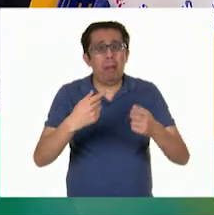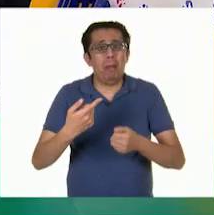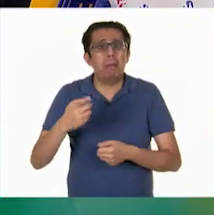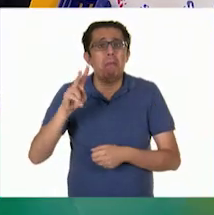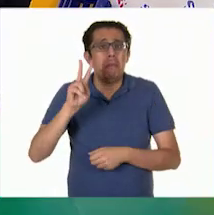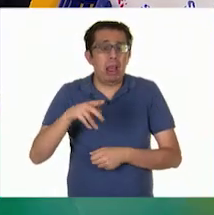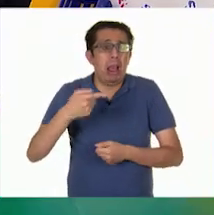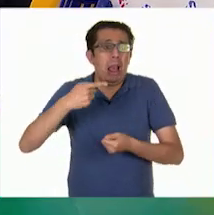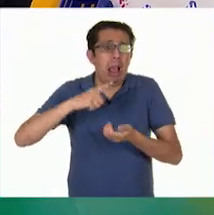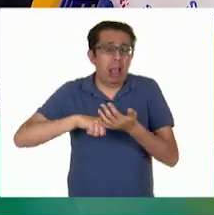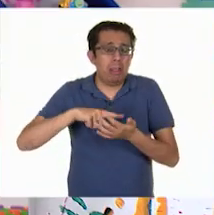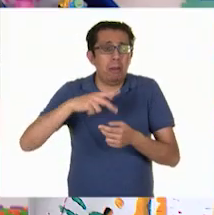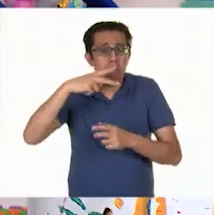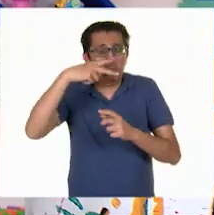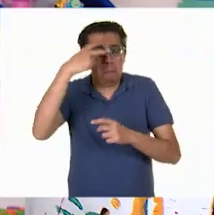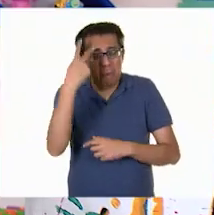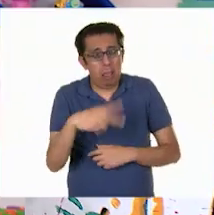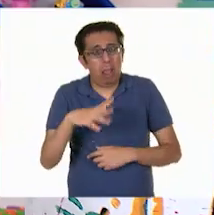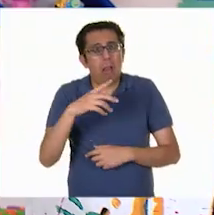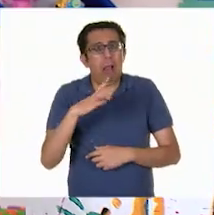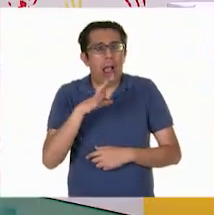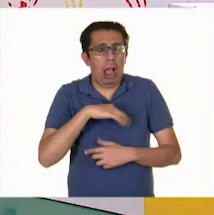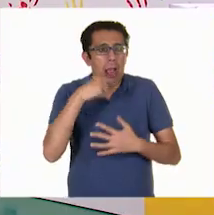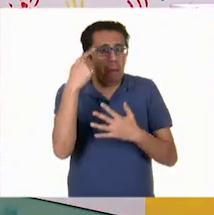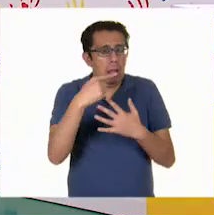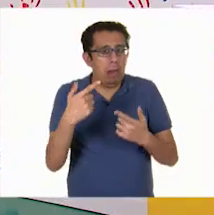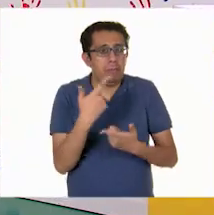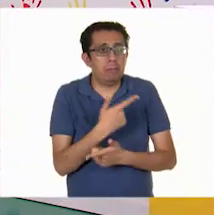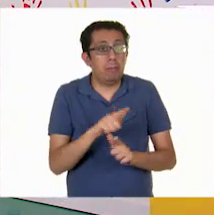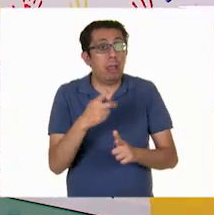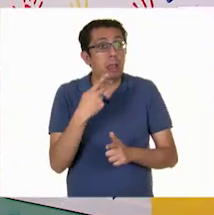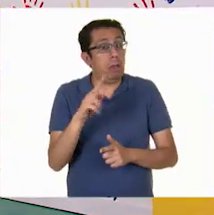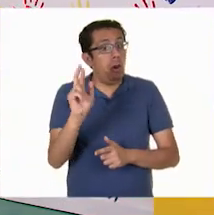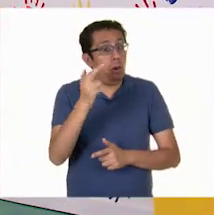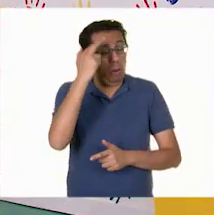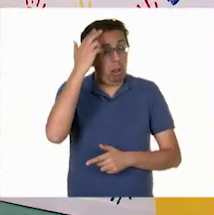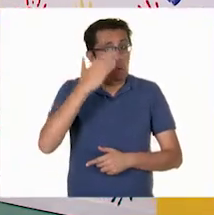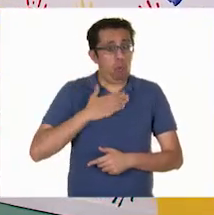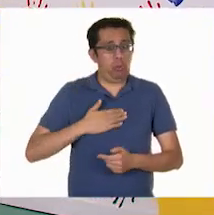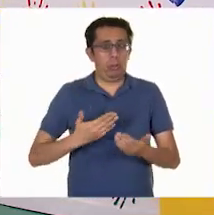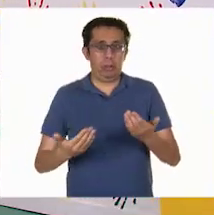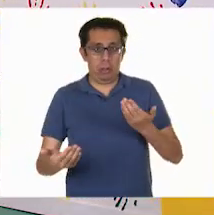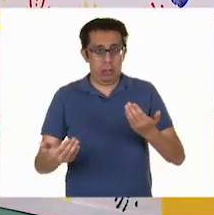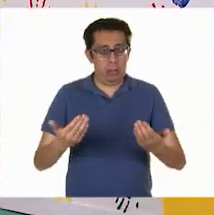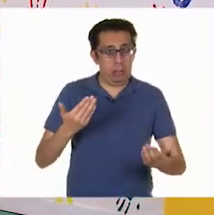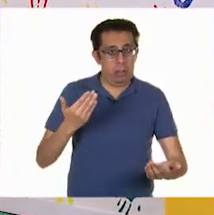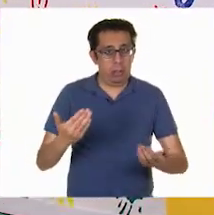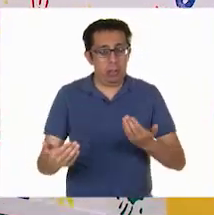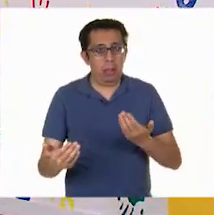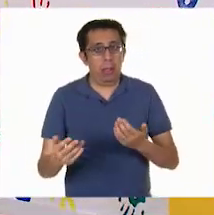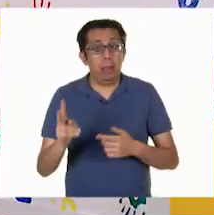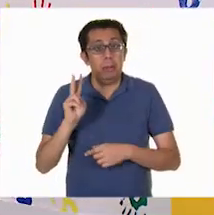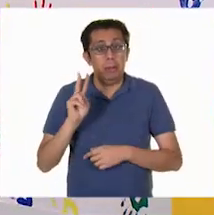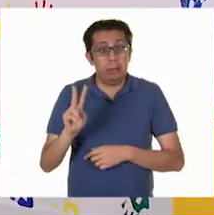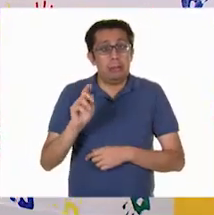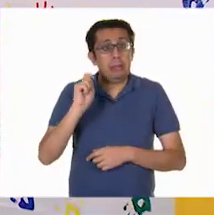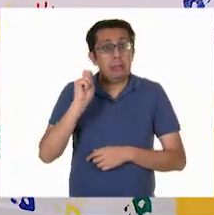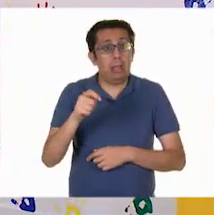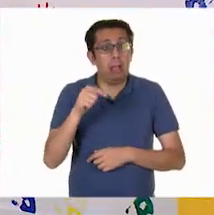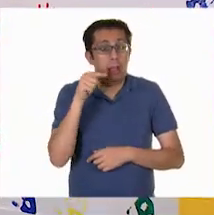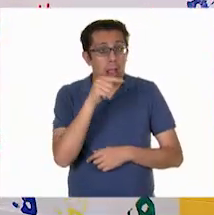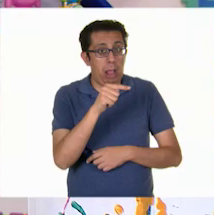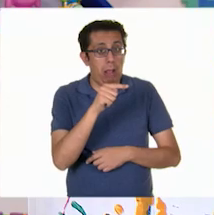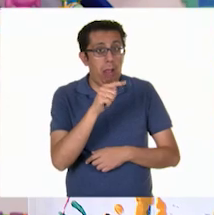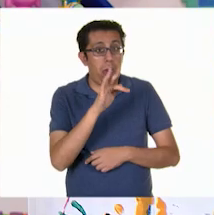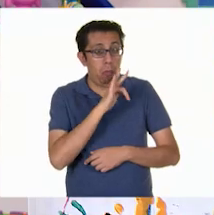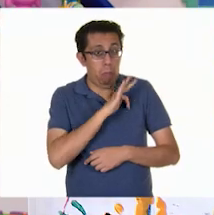de libertades. Así es, pero si usamos la balanza de la justicia, veremos que si de un lado se pone asistir a